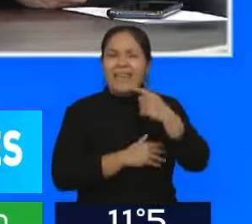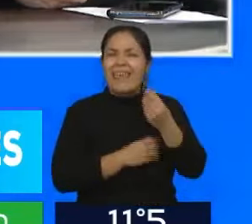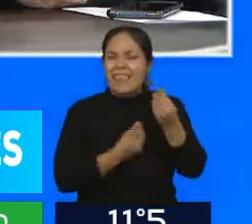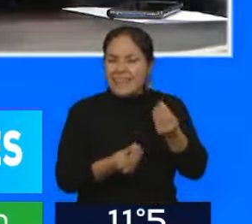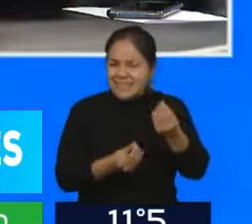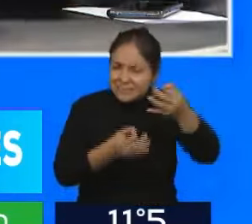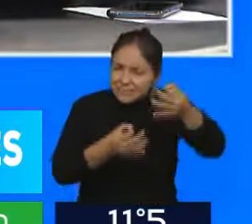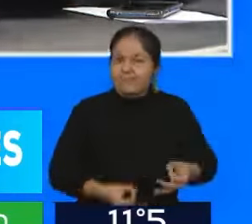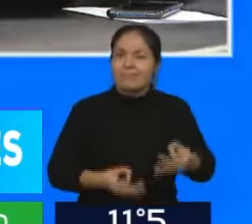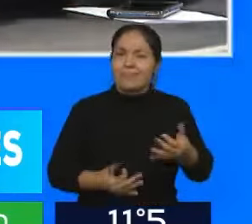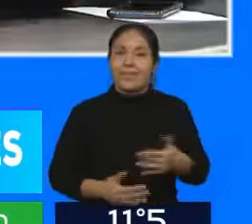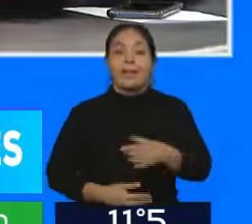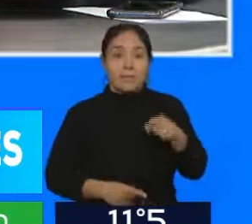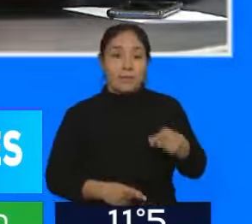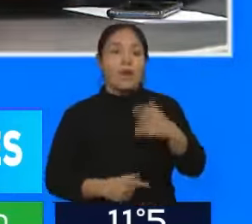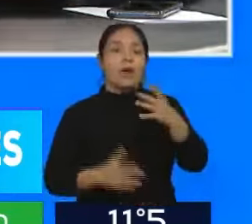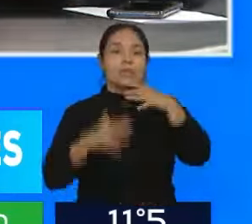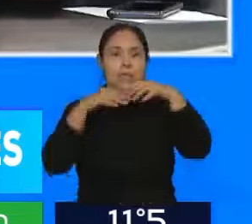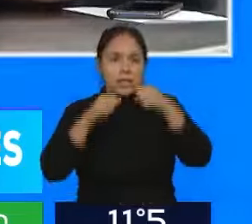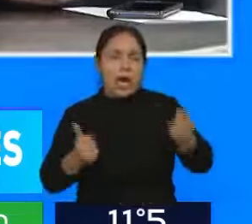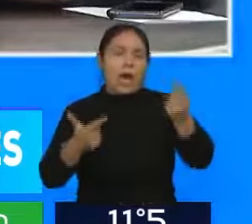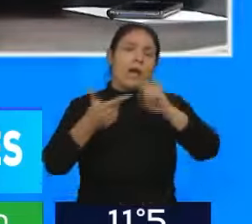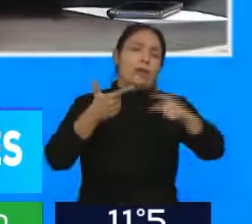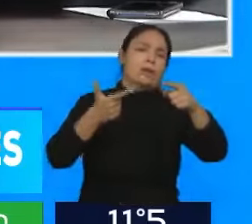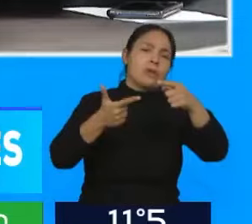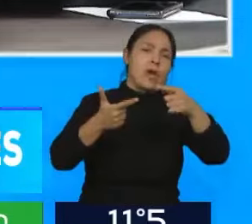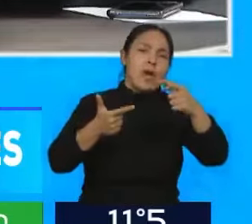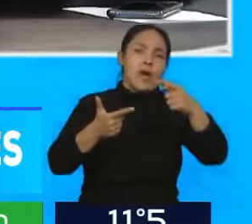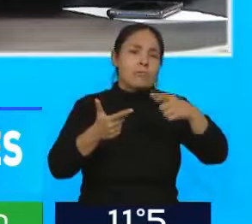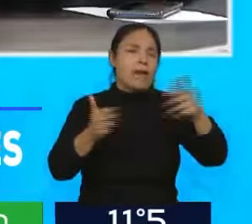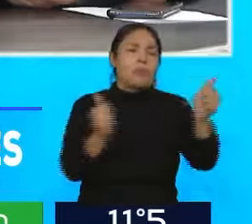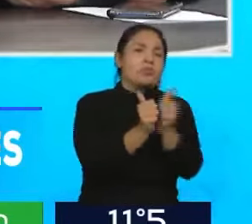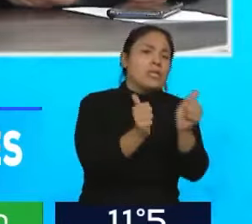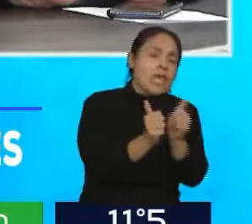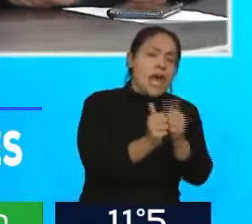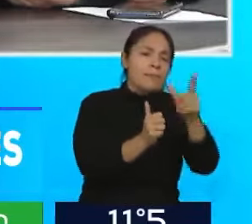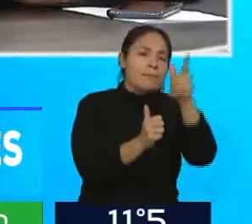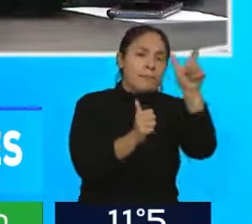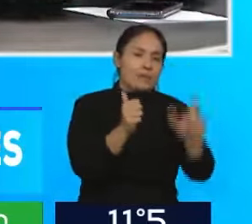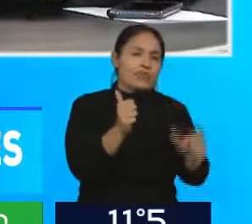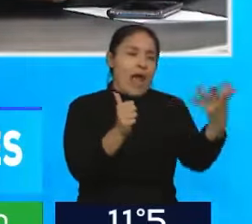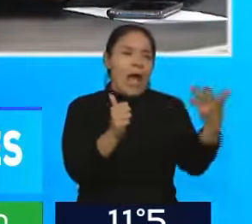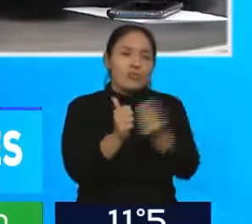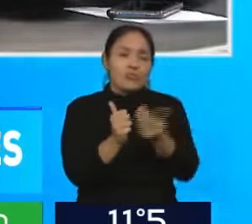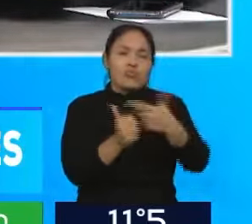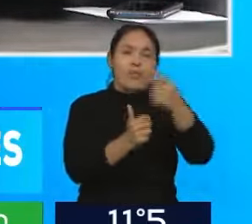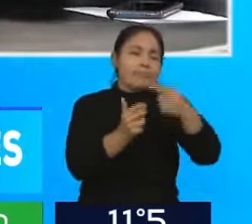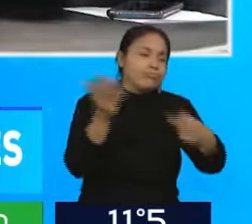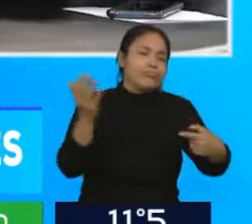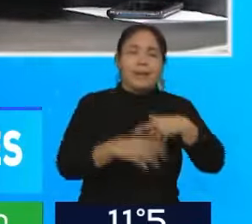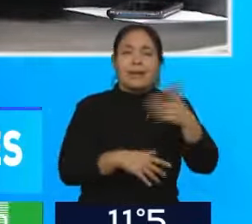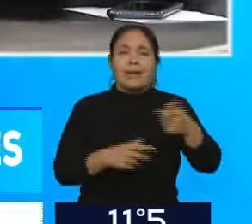muchos auxiliares, muchos secretarios, que las causas menores, o las más chiquitas, son los que se hacen responsables y después va el juez, firma. Por